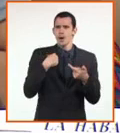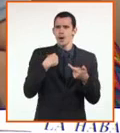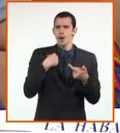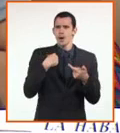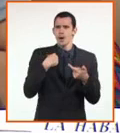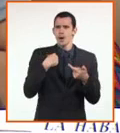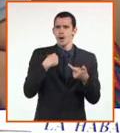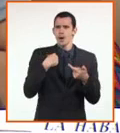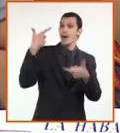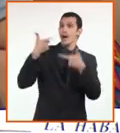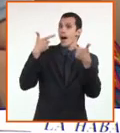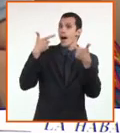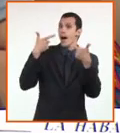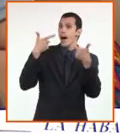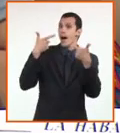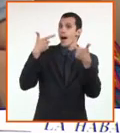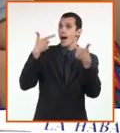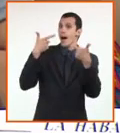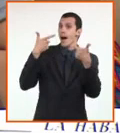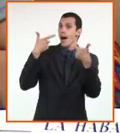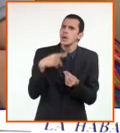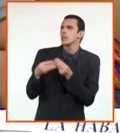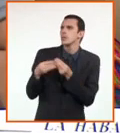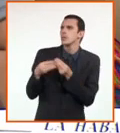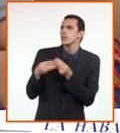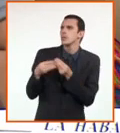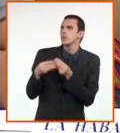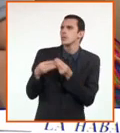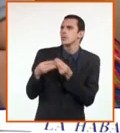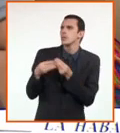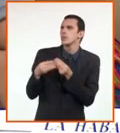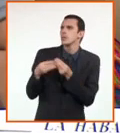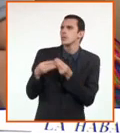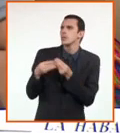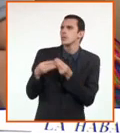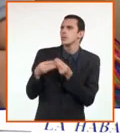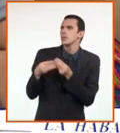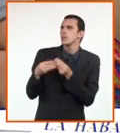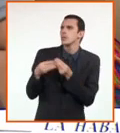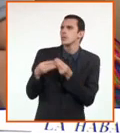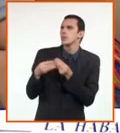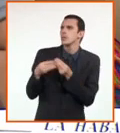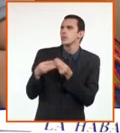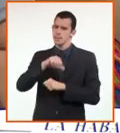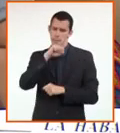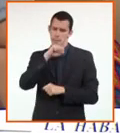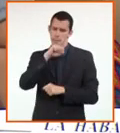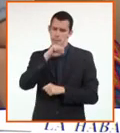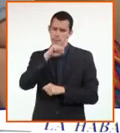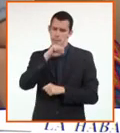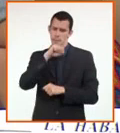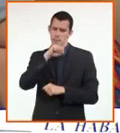y entendió que el futuro de María José iba a ser el que ella quería.